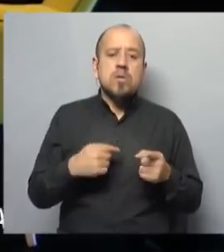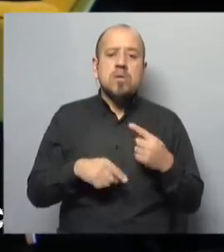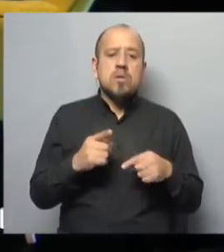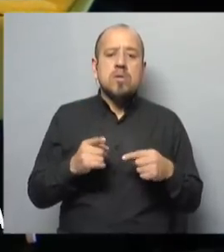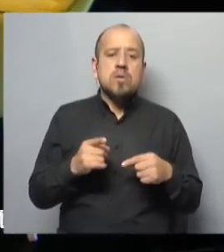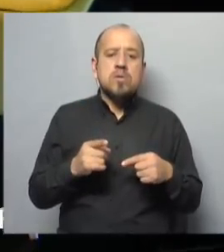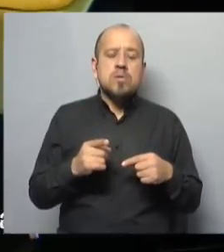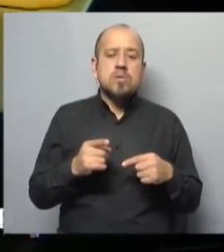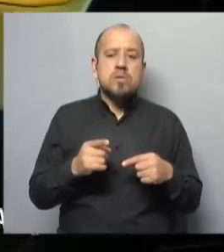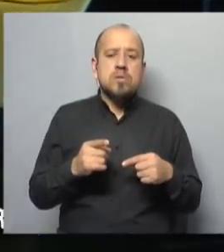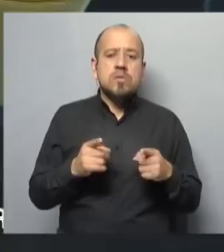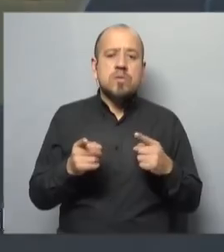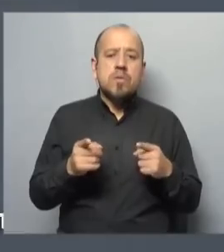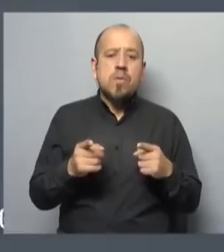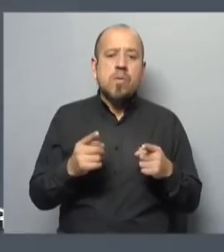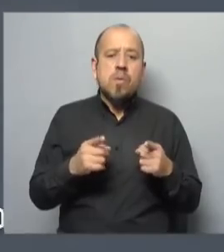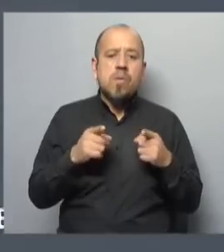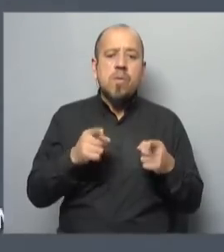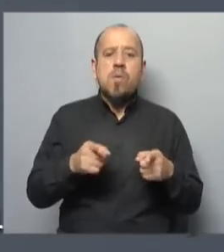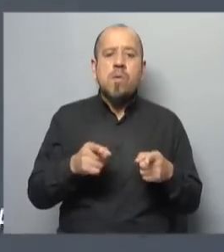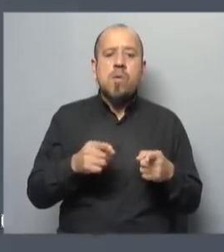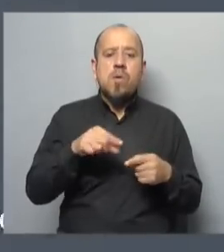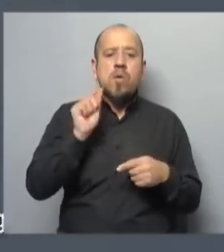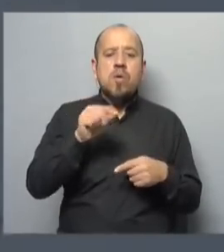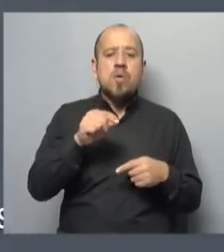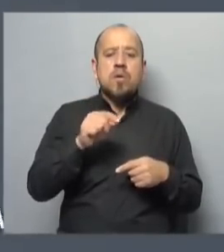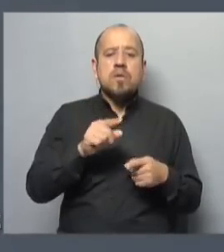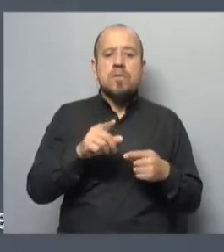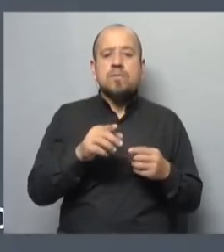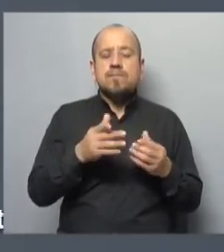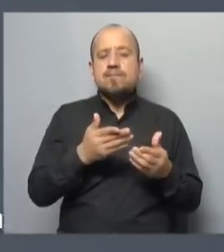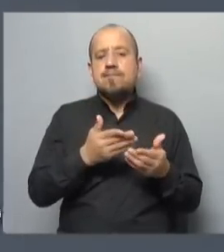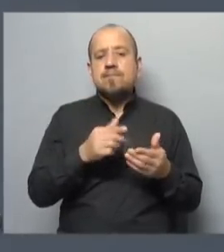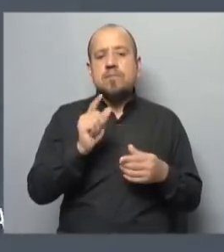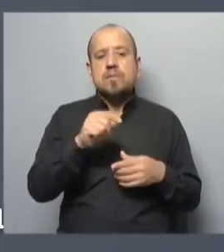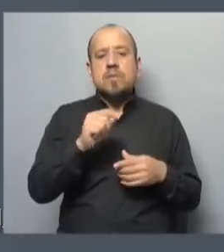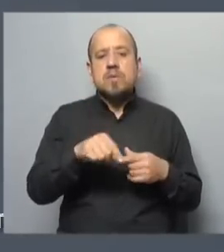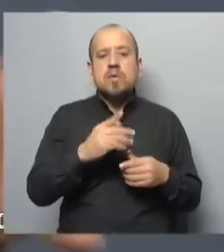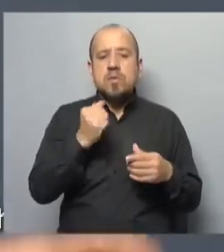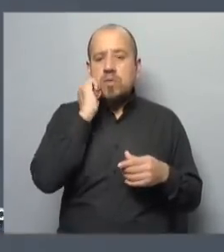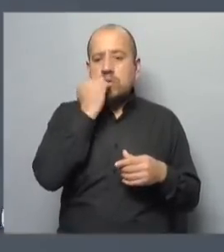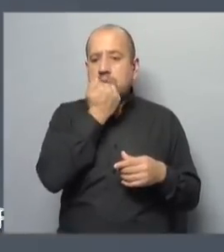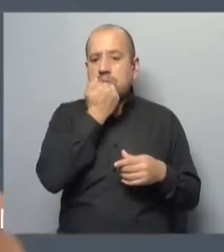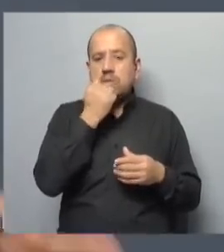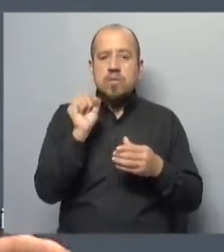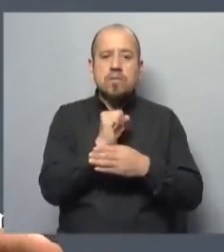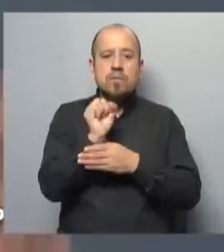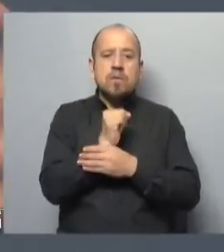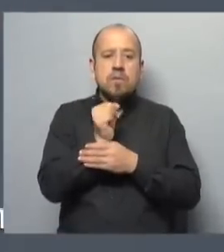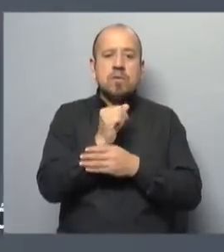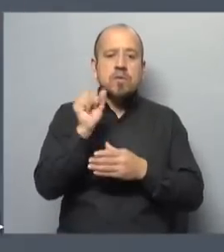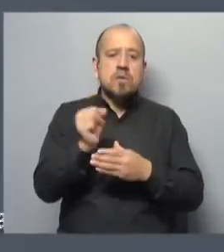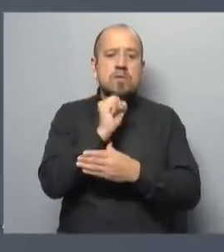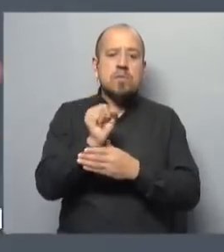escuchar alguna vez el twitter es un lugar donde virtual donde los anónimos se transforman en famosos y los famosos en